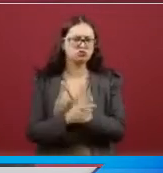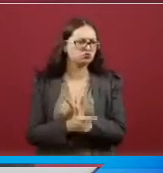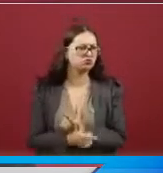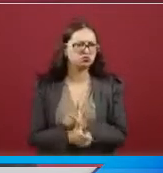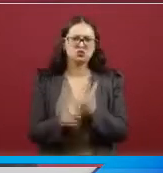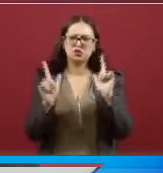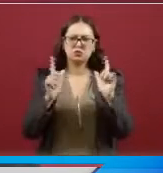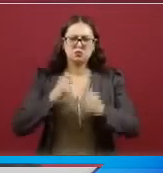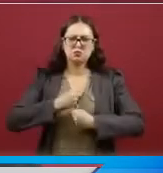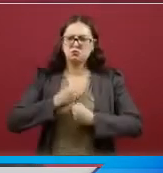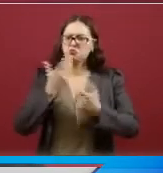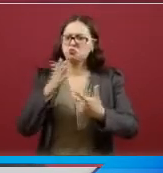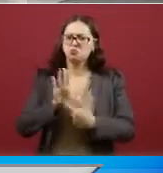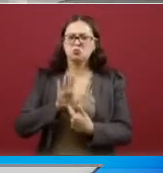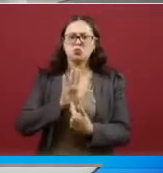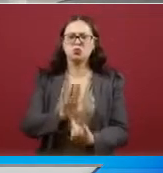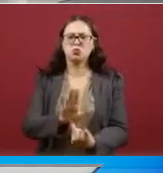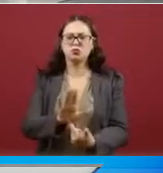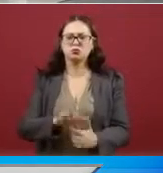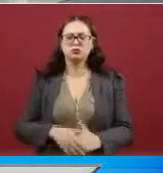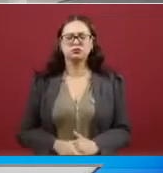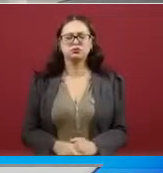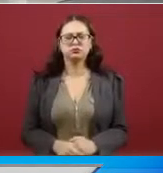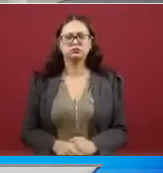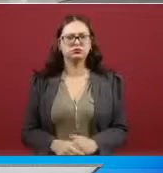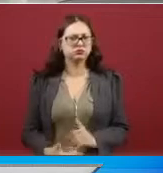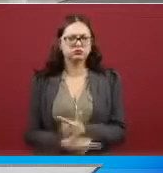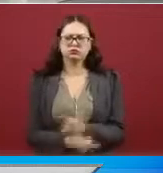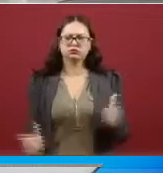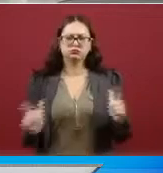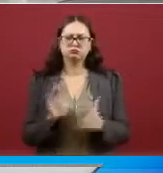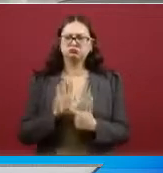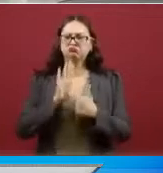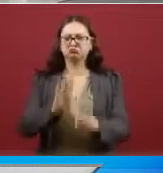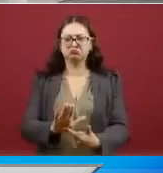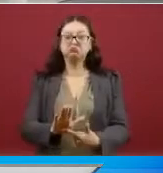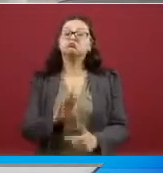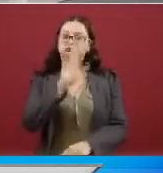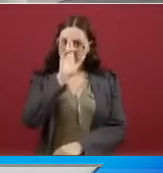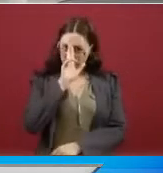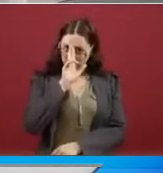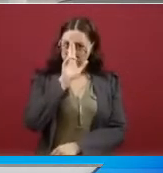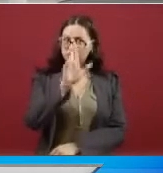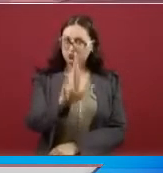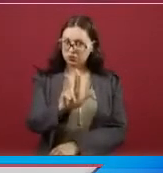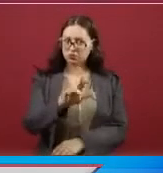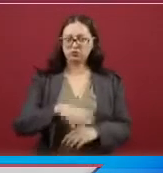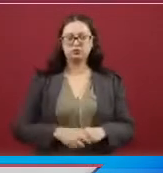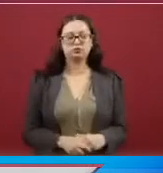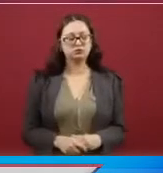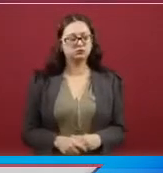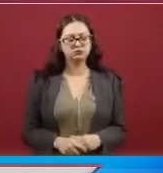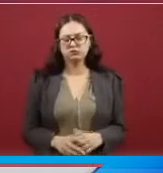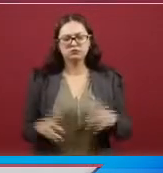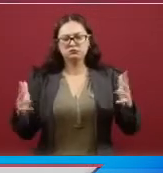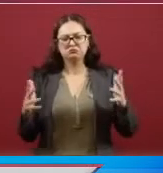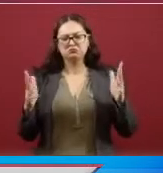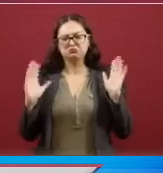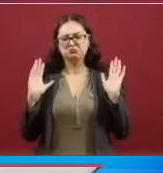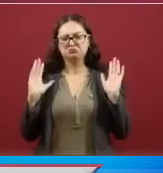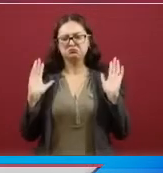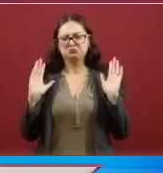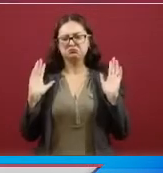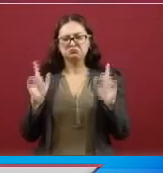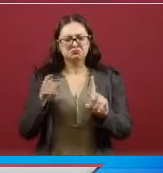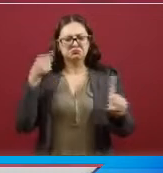la libertad de réplica. No actuarán como los gobiernos que ellos mismos defendieron, en los que se perseguirá a periodistas que por consigna les quitaban sus